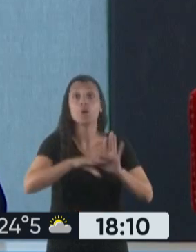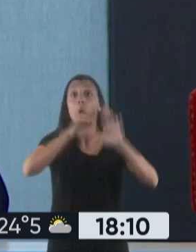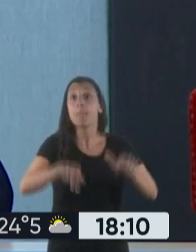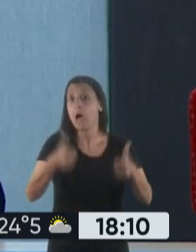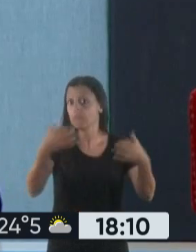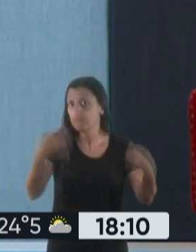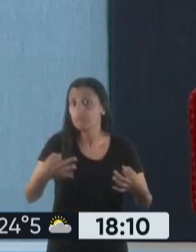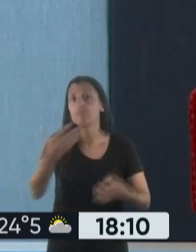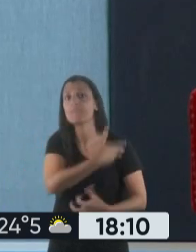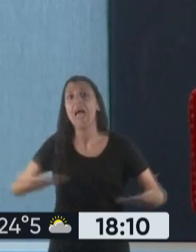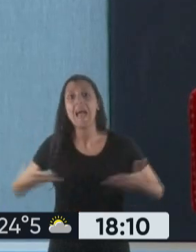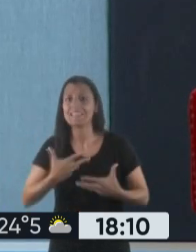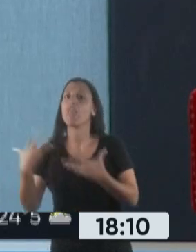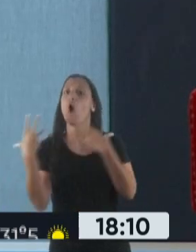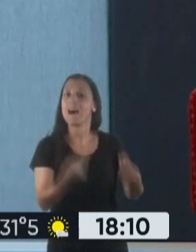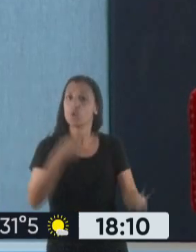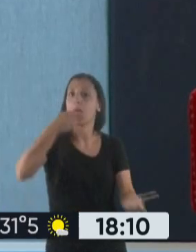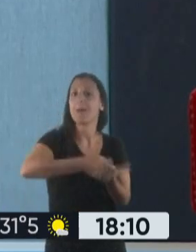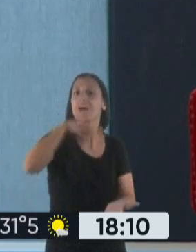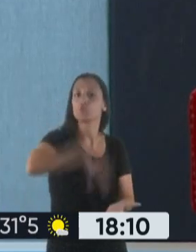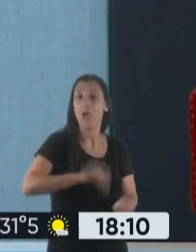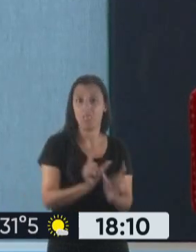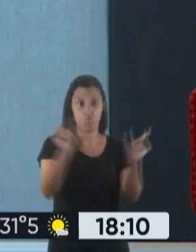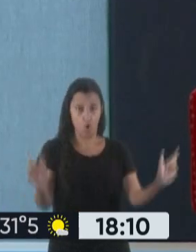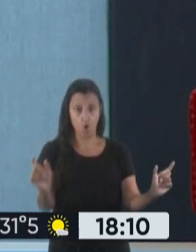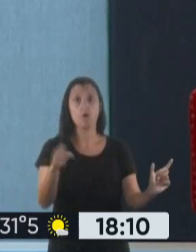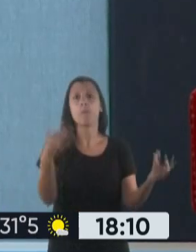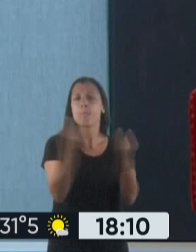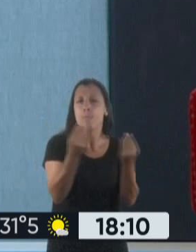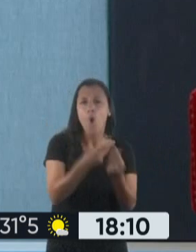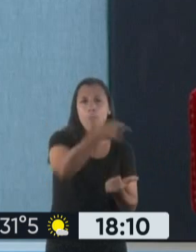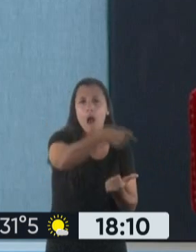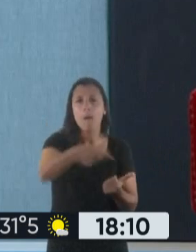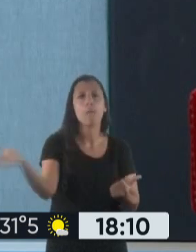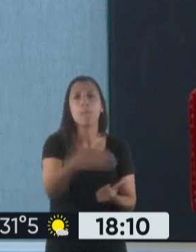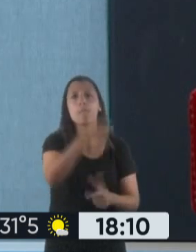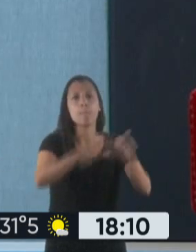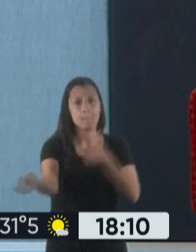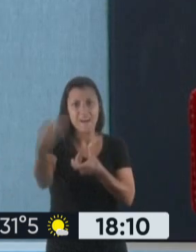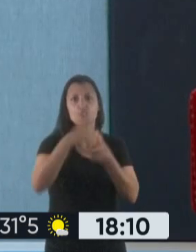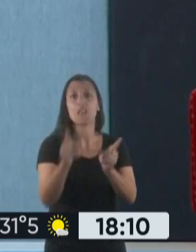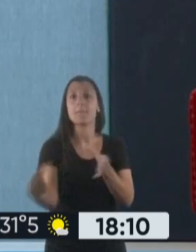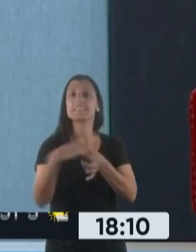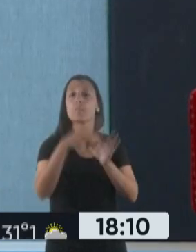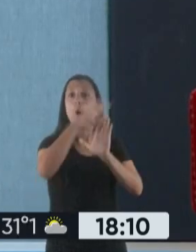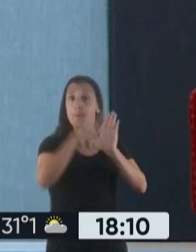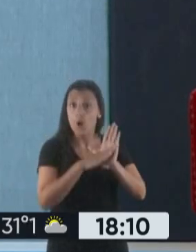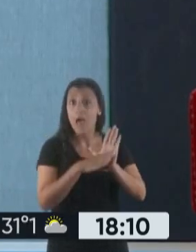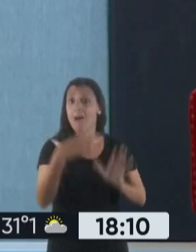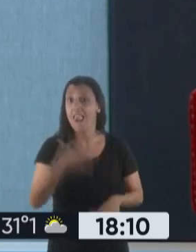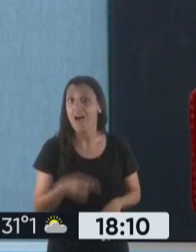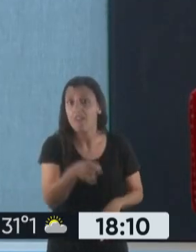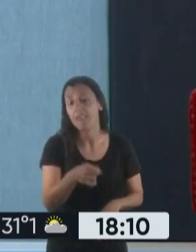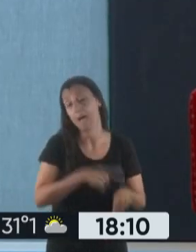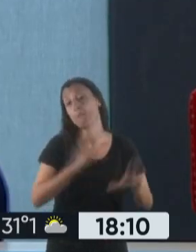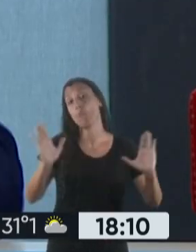Estado ayudó pagando parte del salario de muchas personas que entraban en ese programa y lo cierto, esto